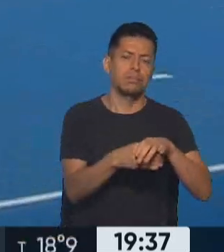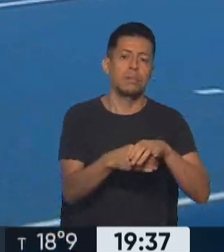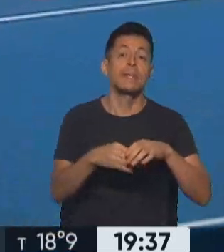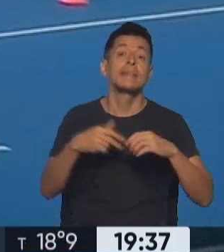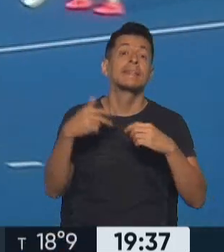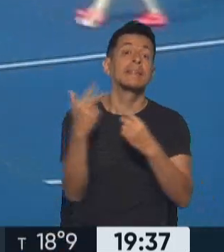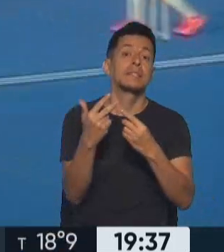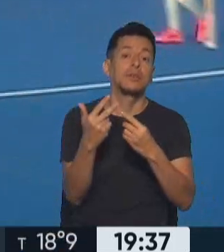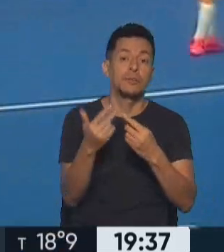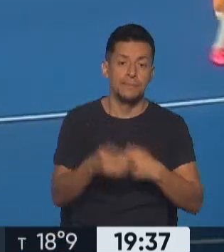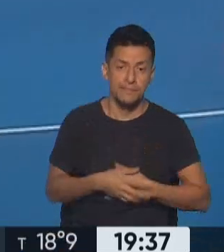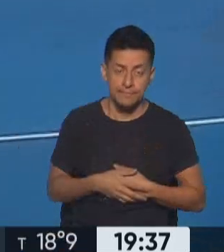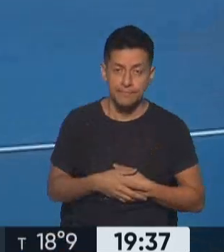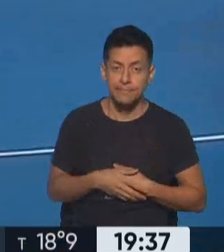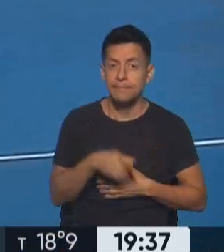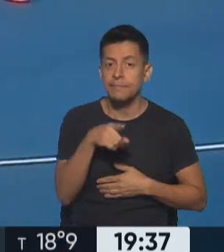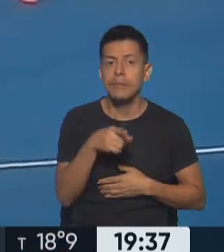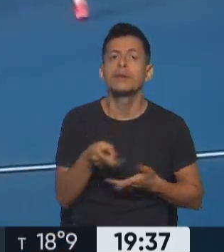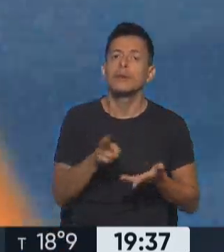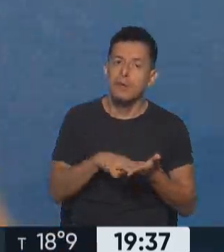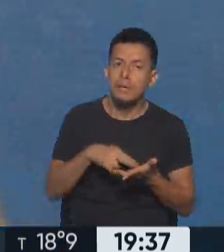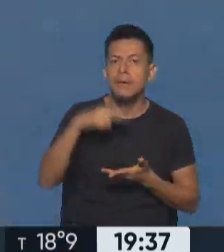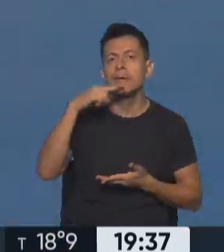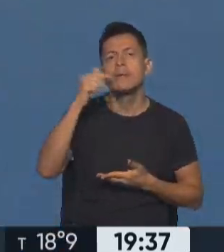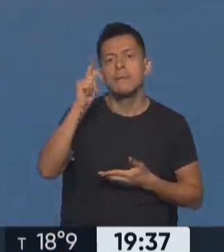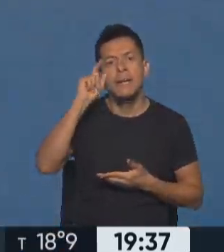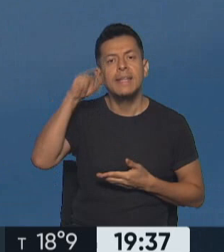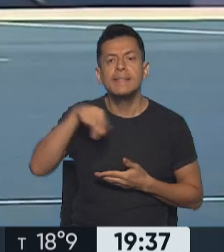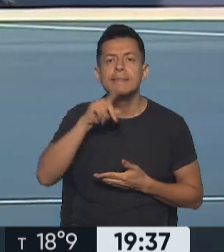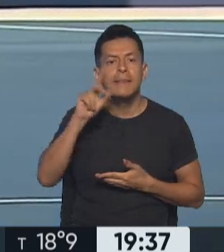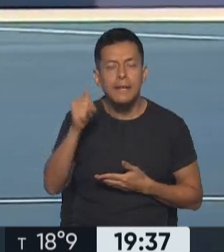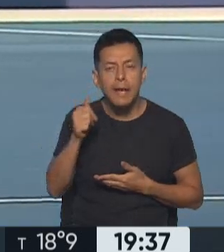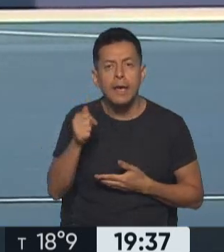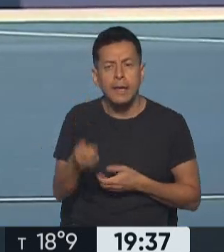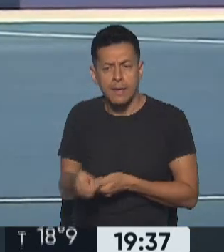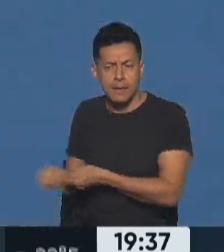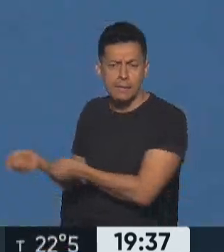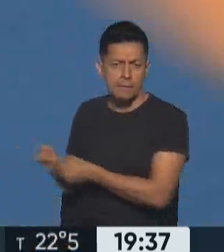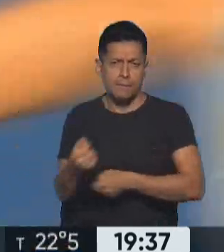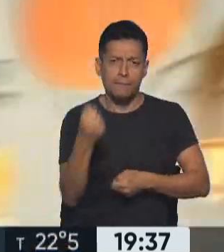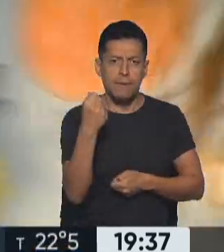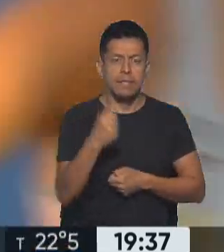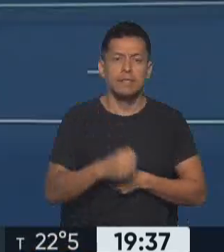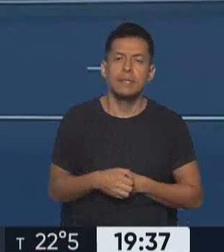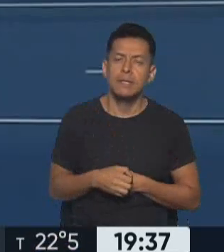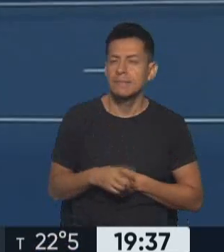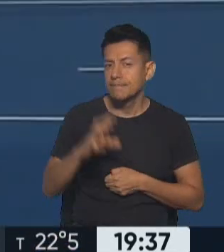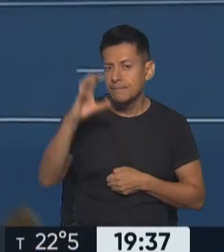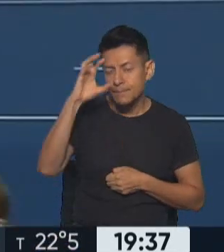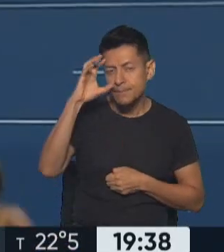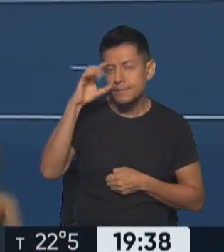tercero, otra vez Valentina Costabiondi, que le pega con un fierrazo. Recordemos,